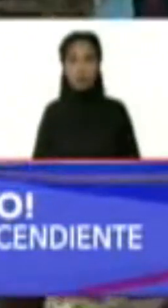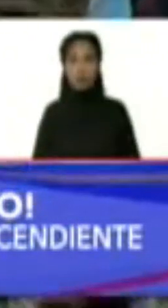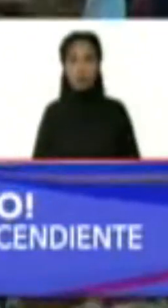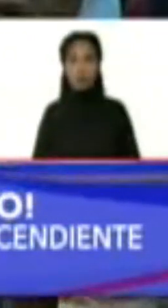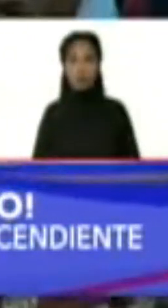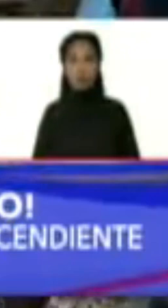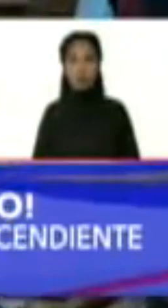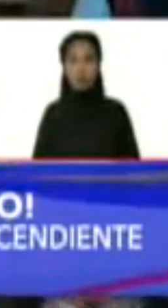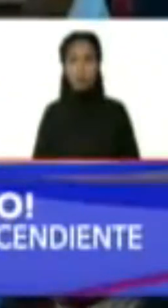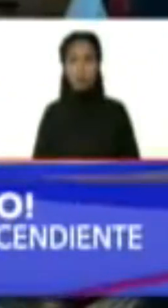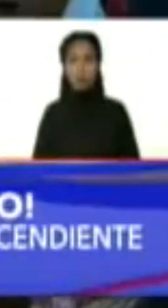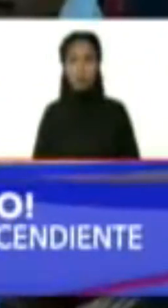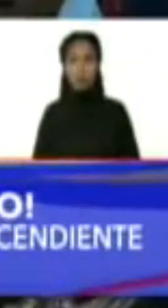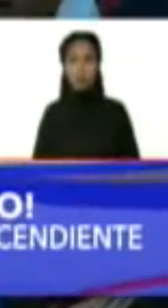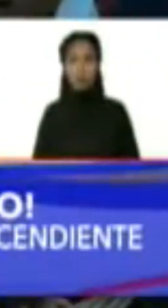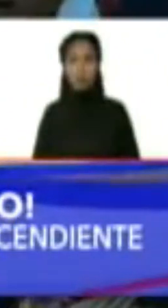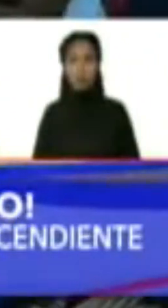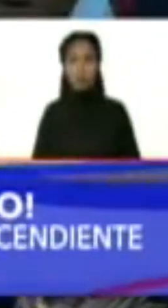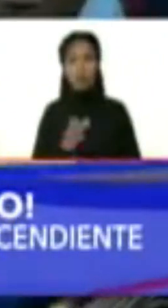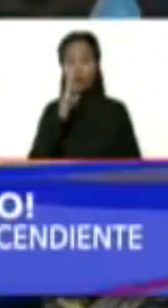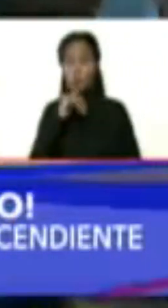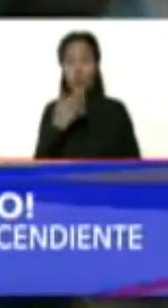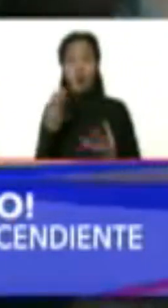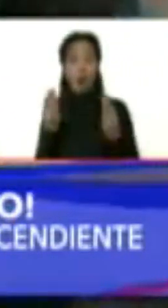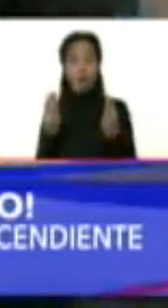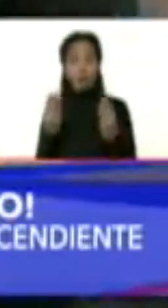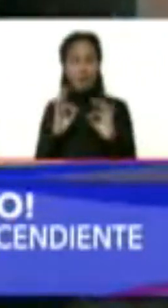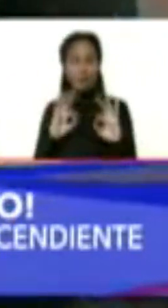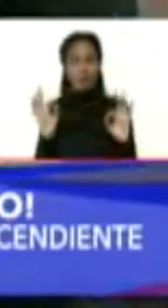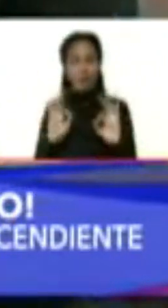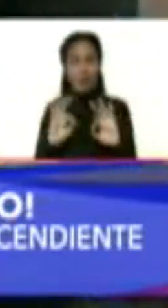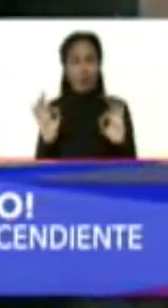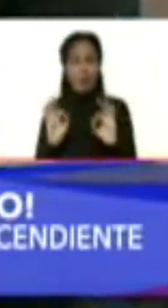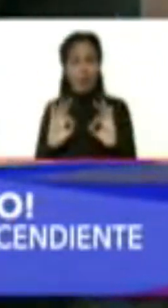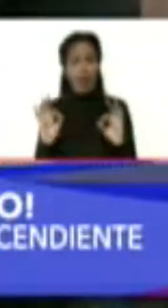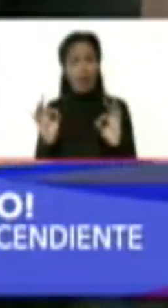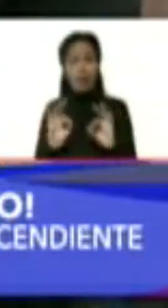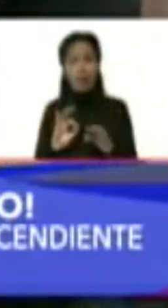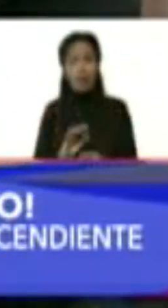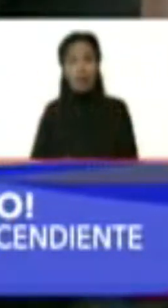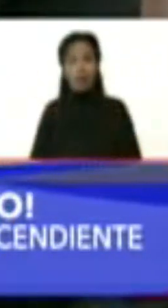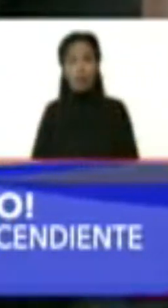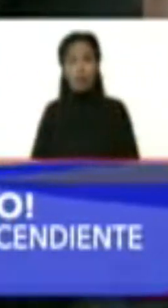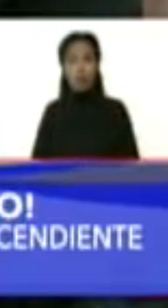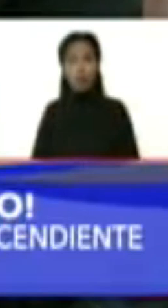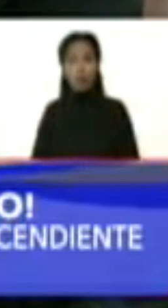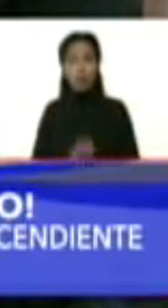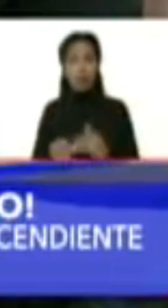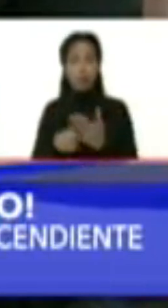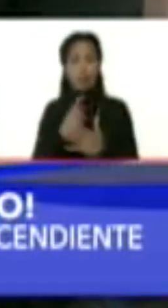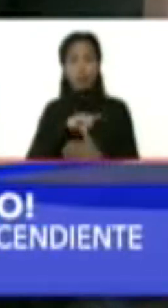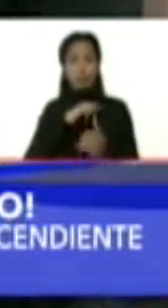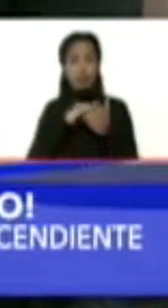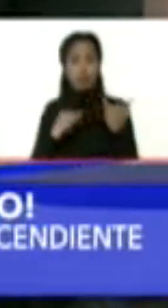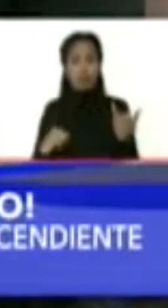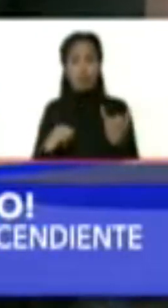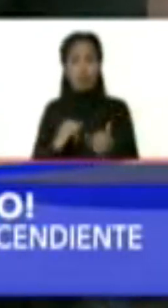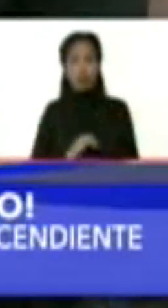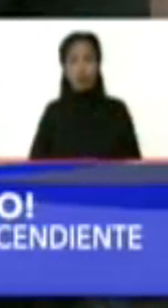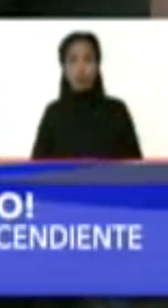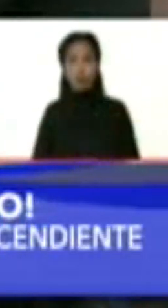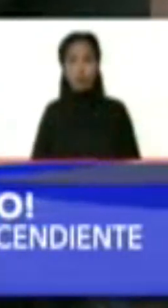Nous va parler trop. Nous vous parlez mucho. Mais avant de remettre micro. Antes que terminamos. Nous dit